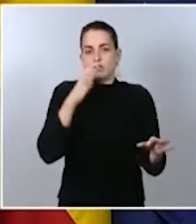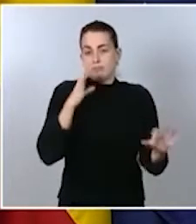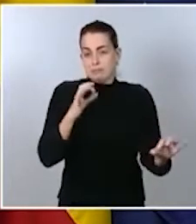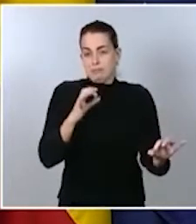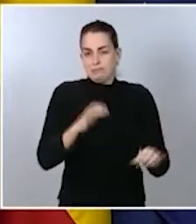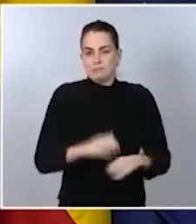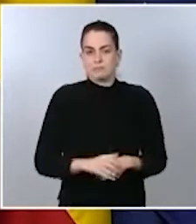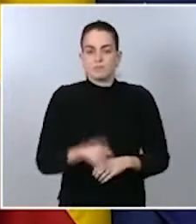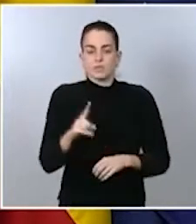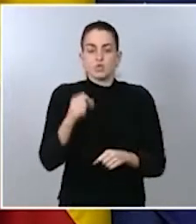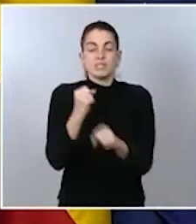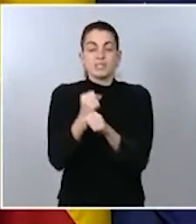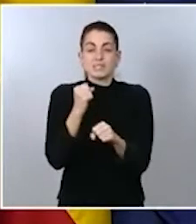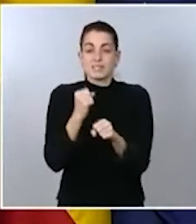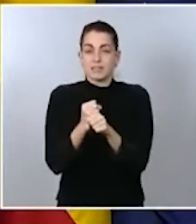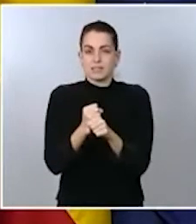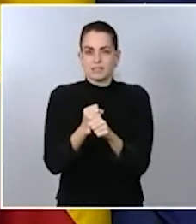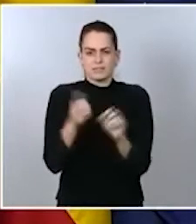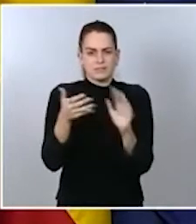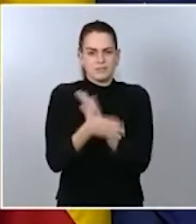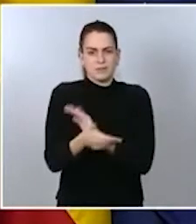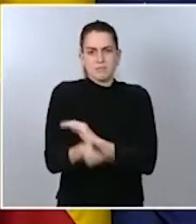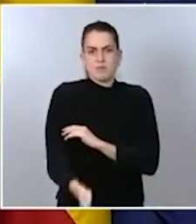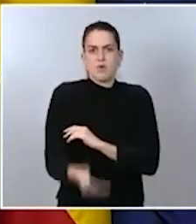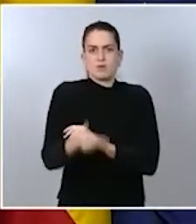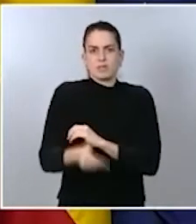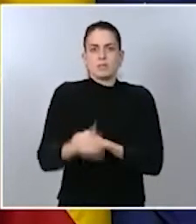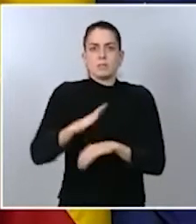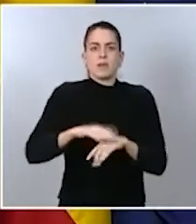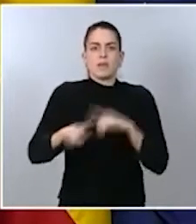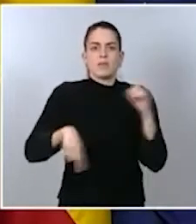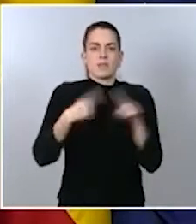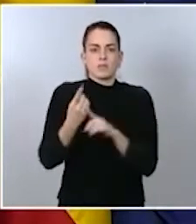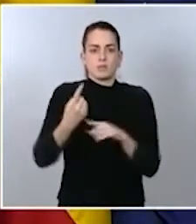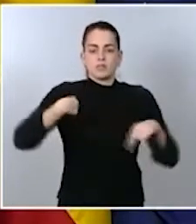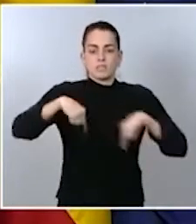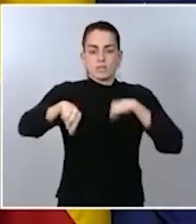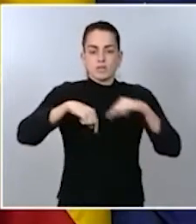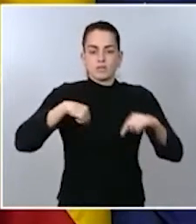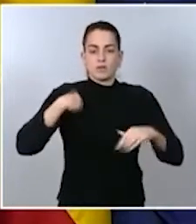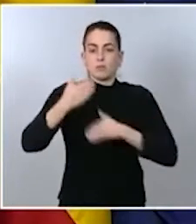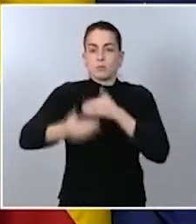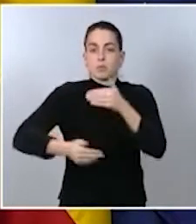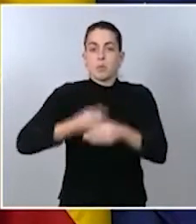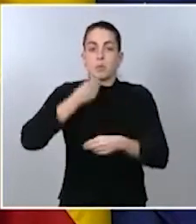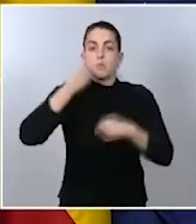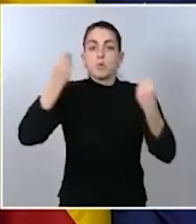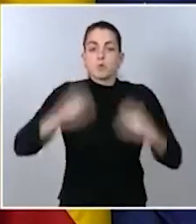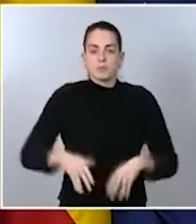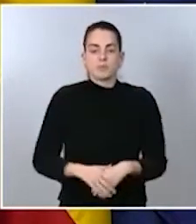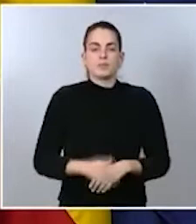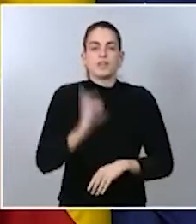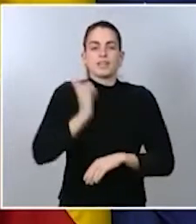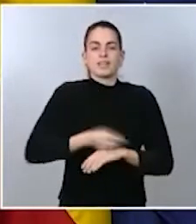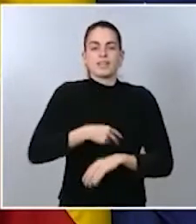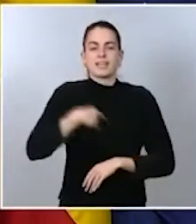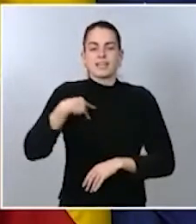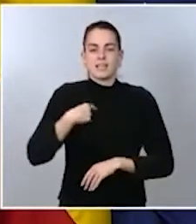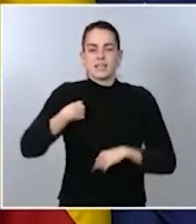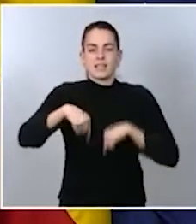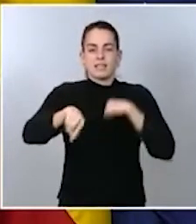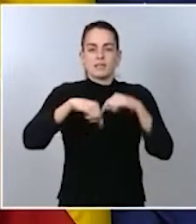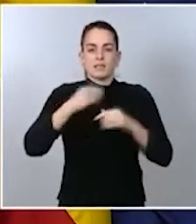clave en el buen desarrollo del tráfico rodado desde la dirección general de tráfico también se ha coordinado la